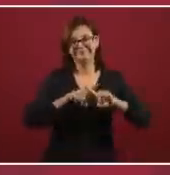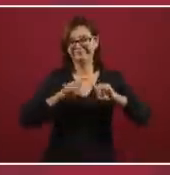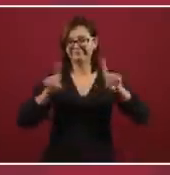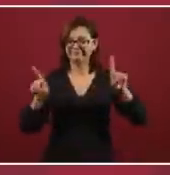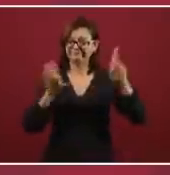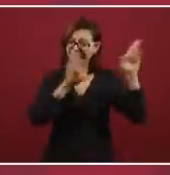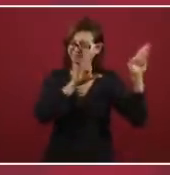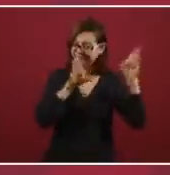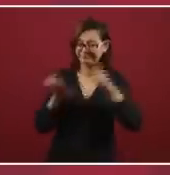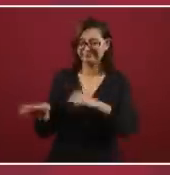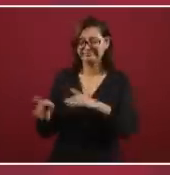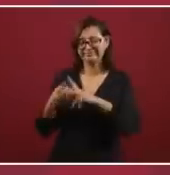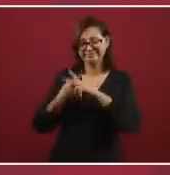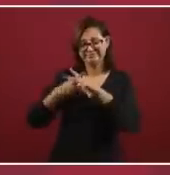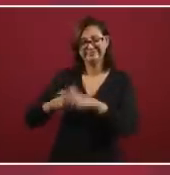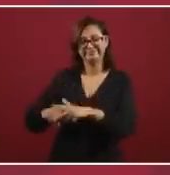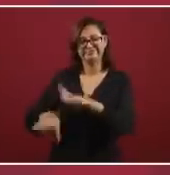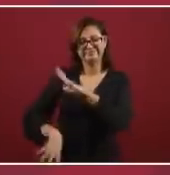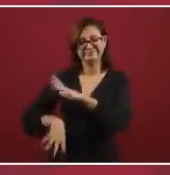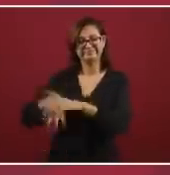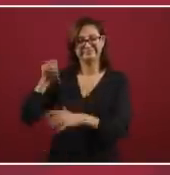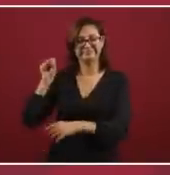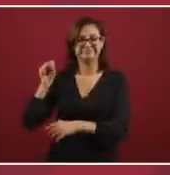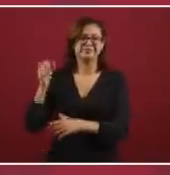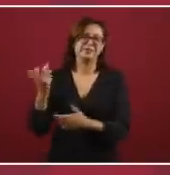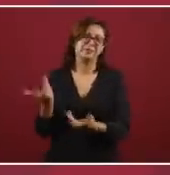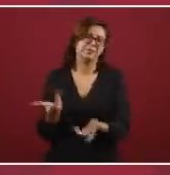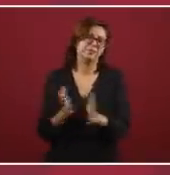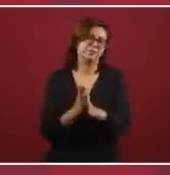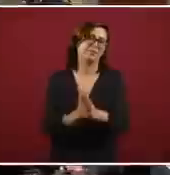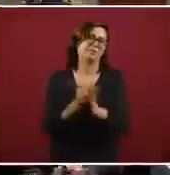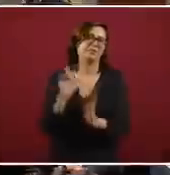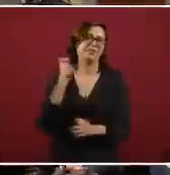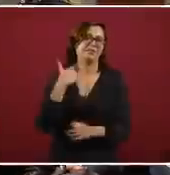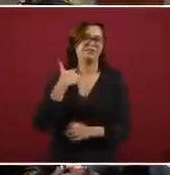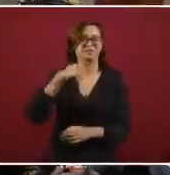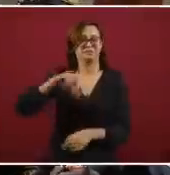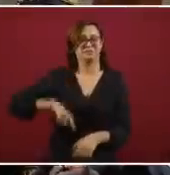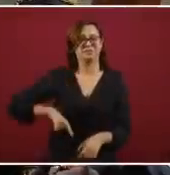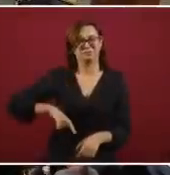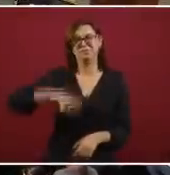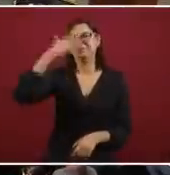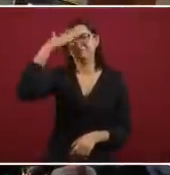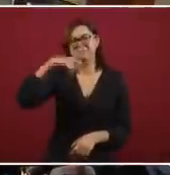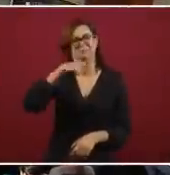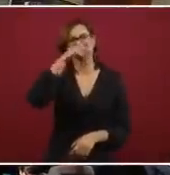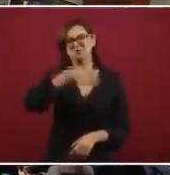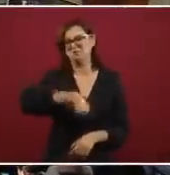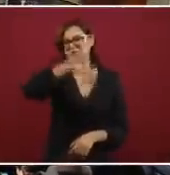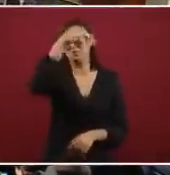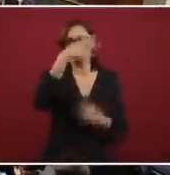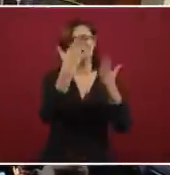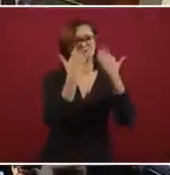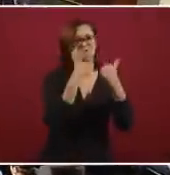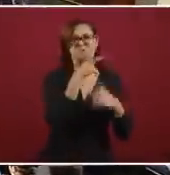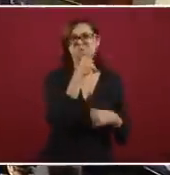Pero desde luego que ellos sabían dónde estaba el petróleo, pero no les